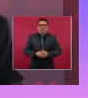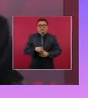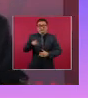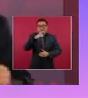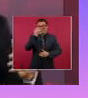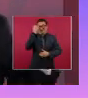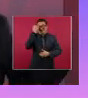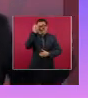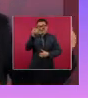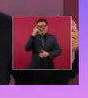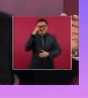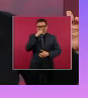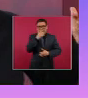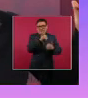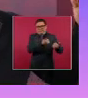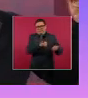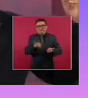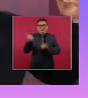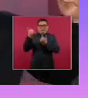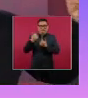de